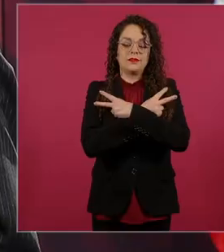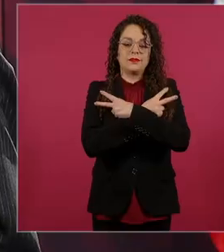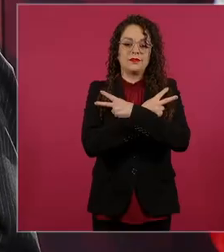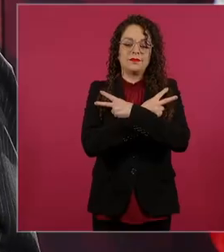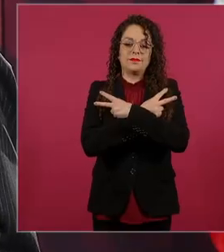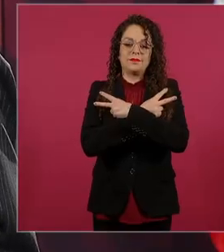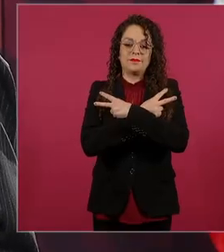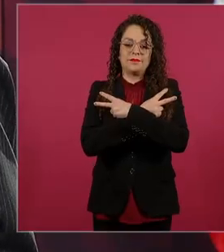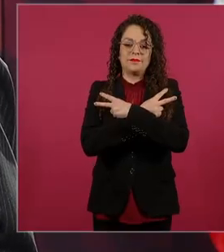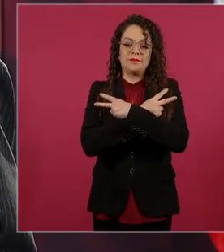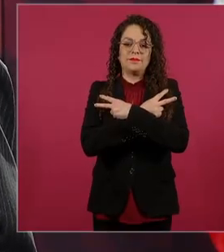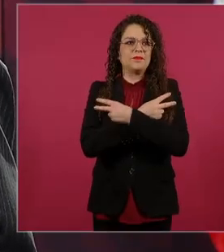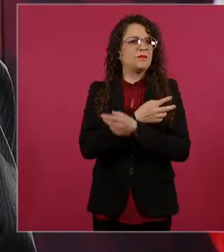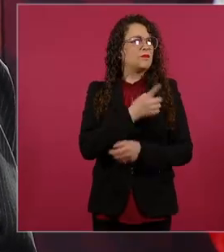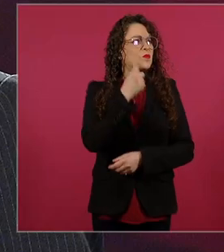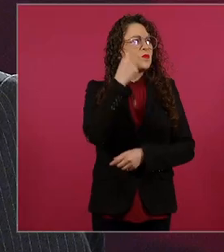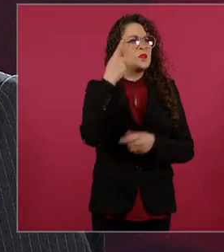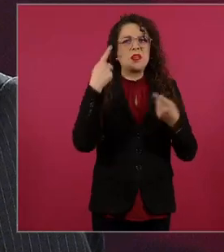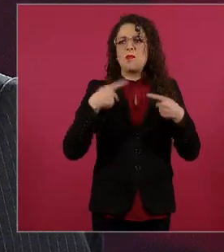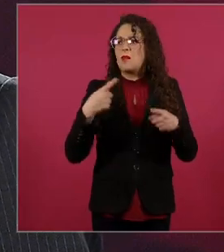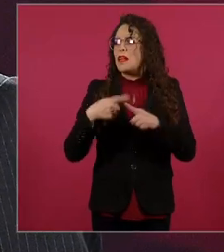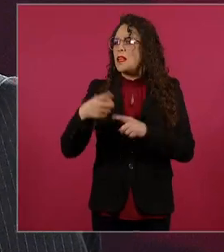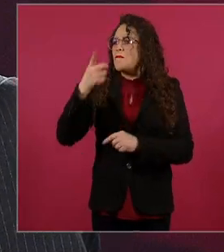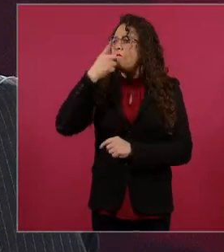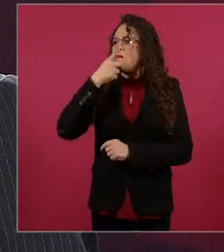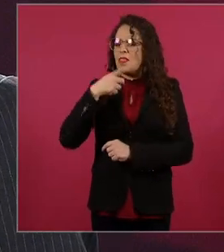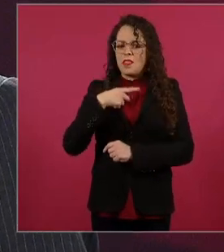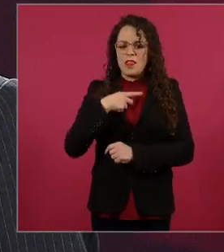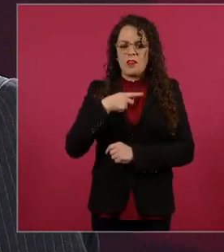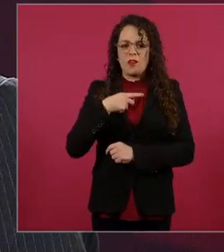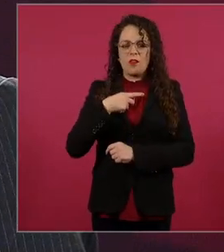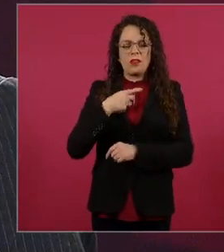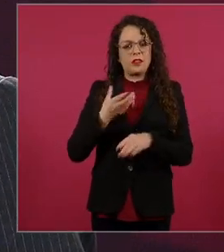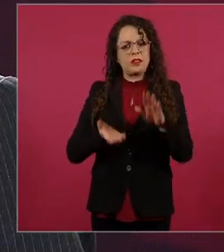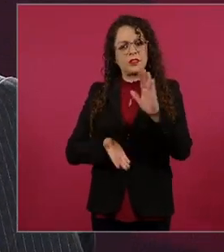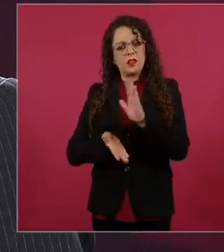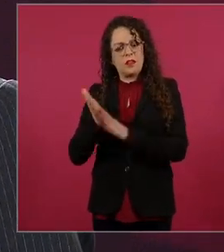alguien me contó de que se fue uno de vacaciones y regresó